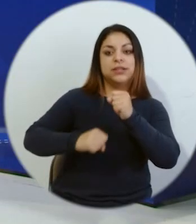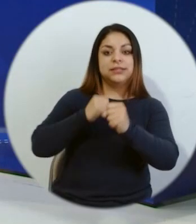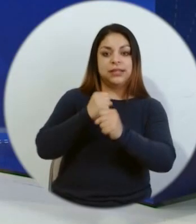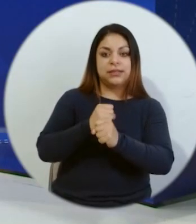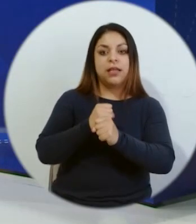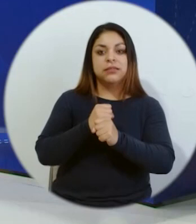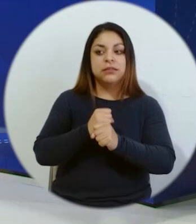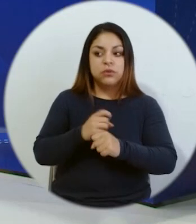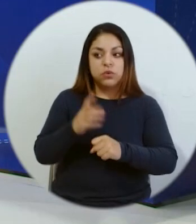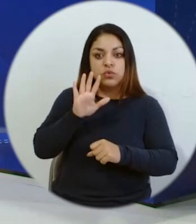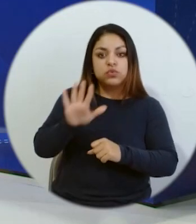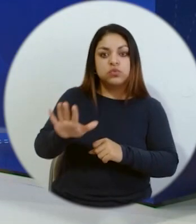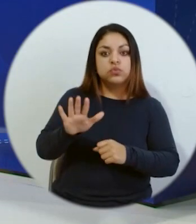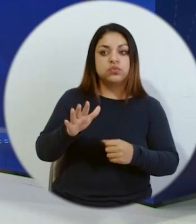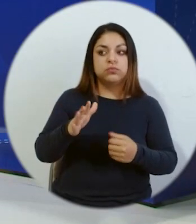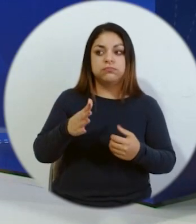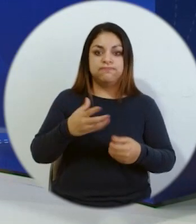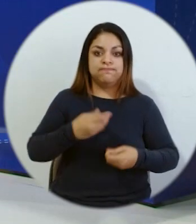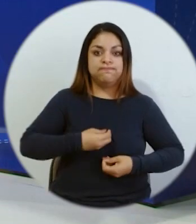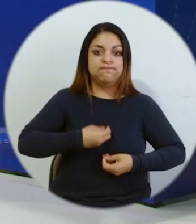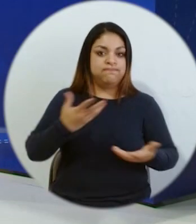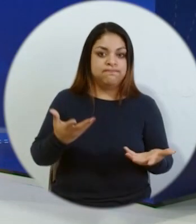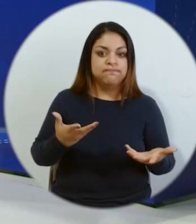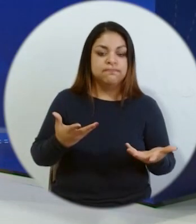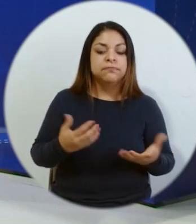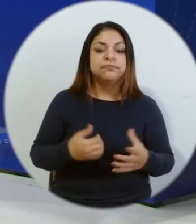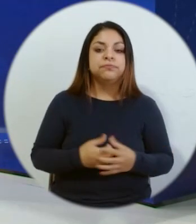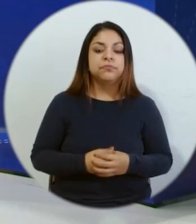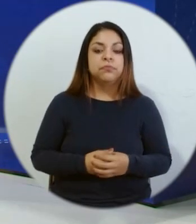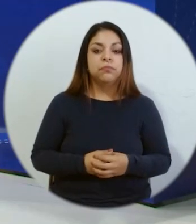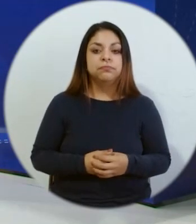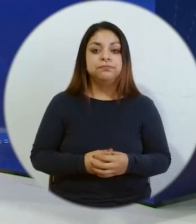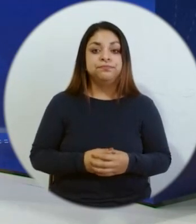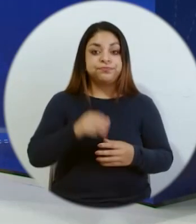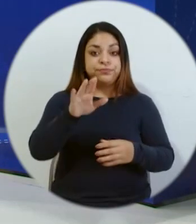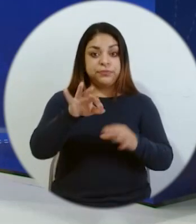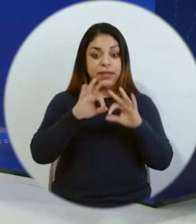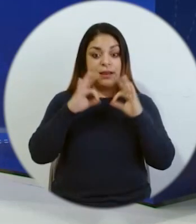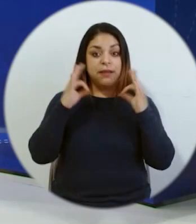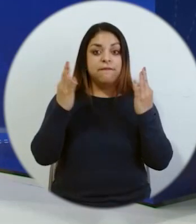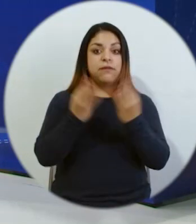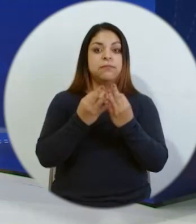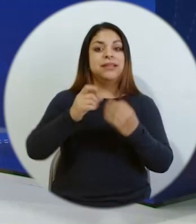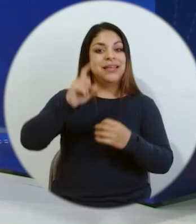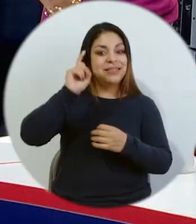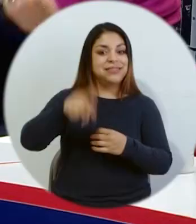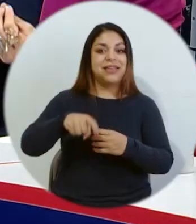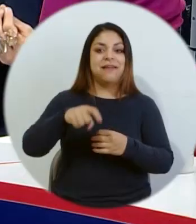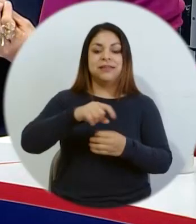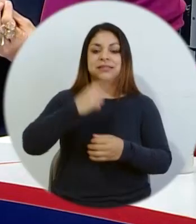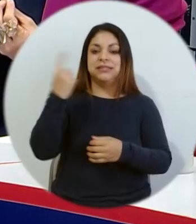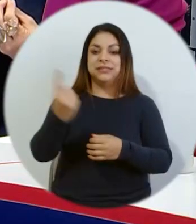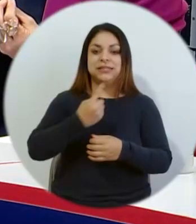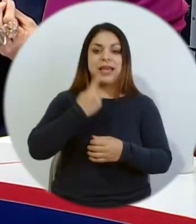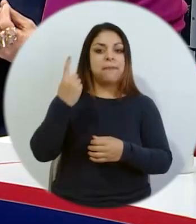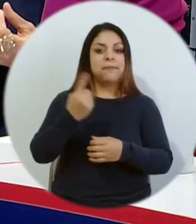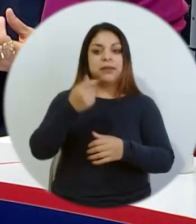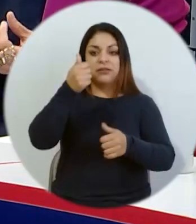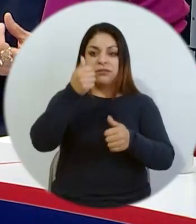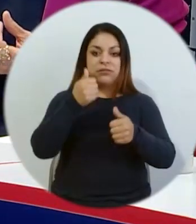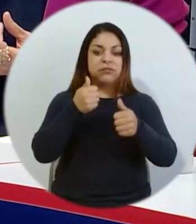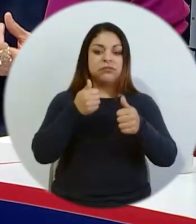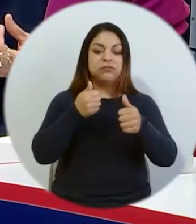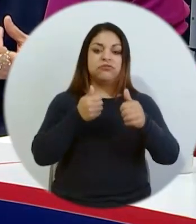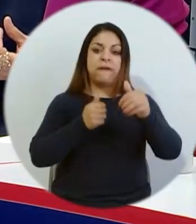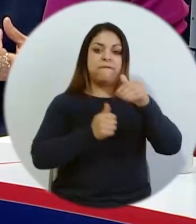propio vocabulario y de acuerdo a su propia edad. La familia tiene que ser siempre refugio y